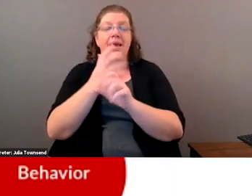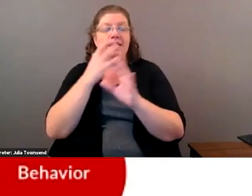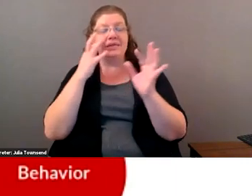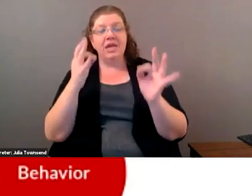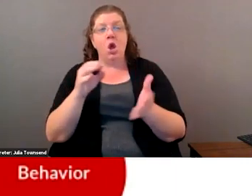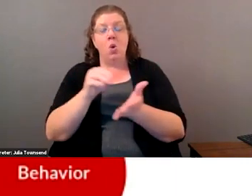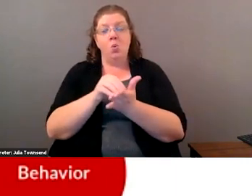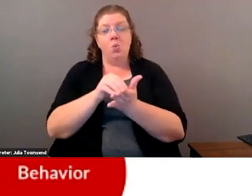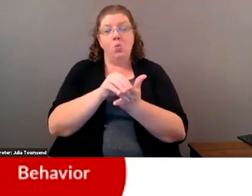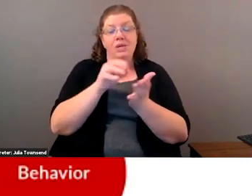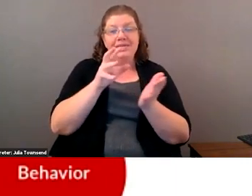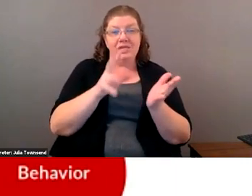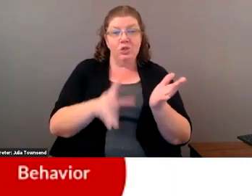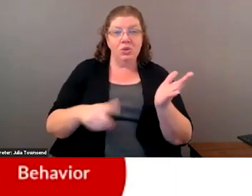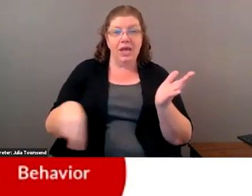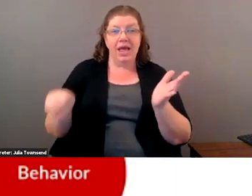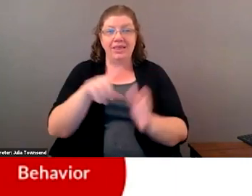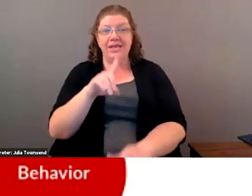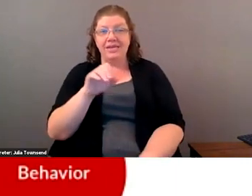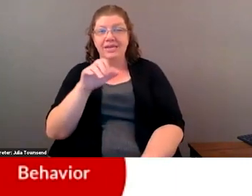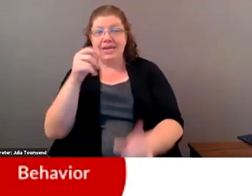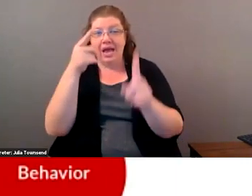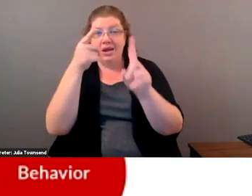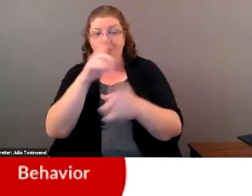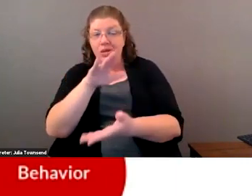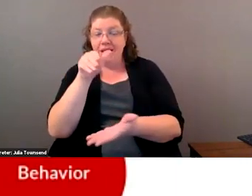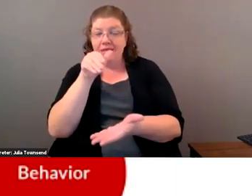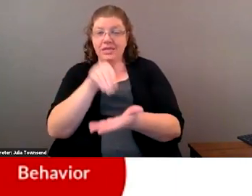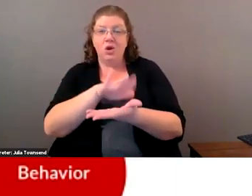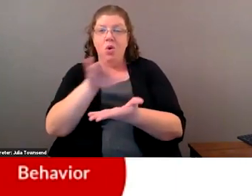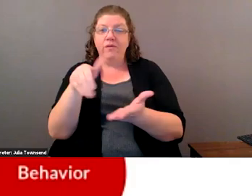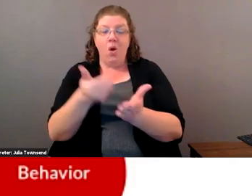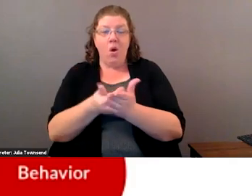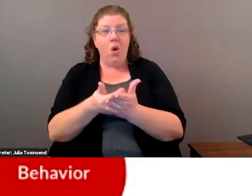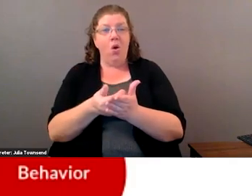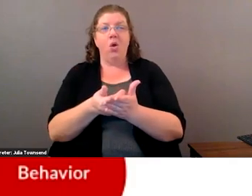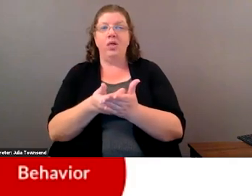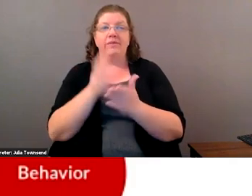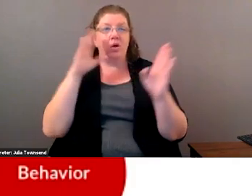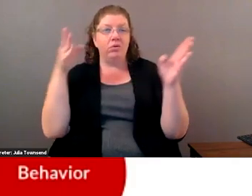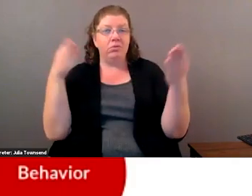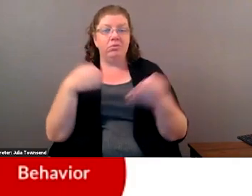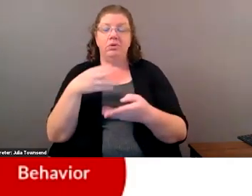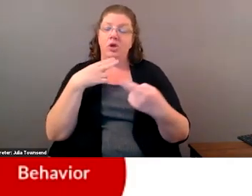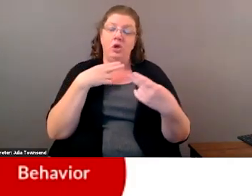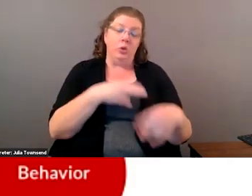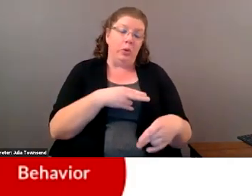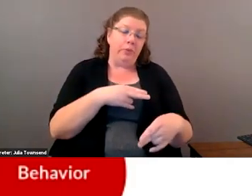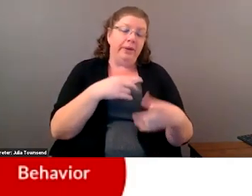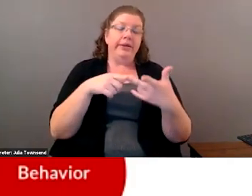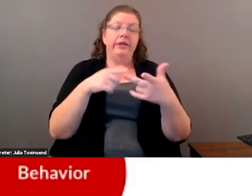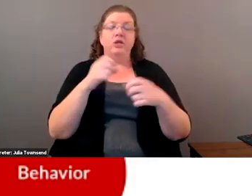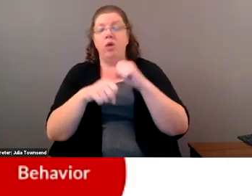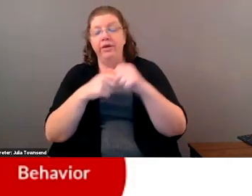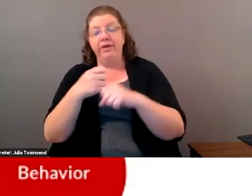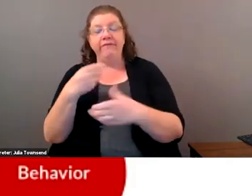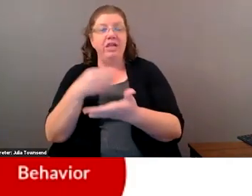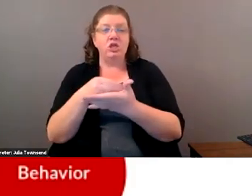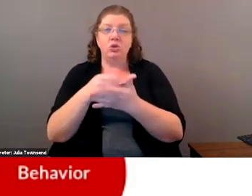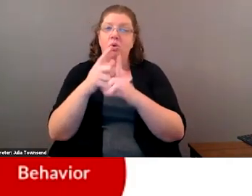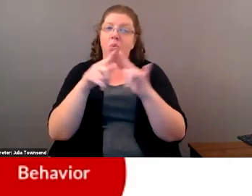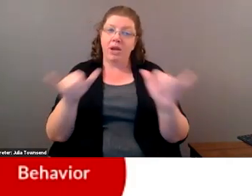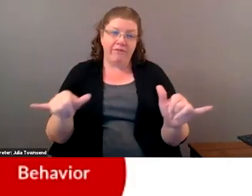nos tomarían para que las escuelas de gane éxito y siempre tomando decisión con los estudiantes y esta información en el centro de